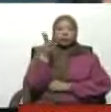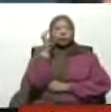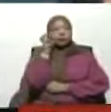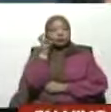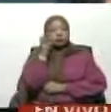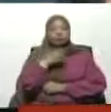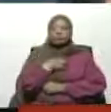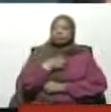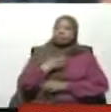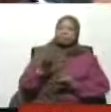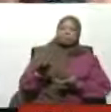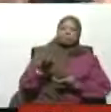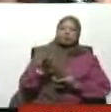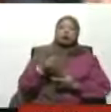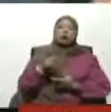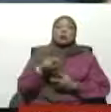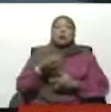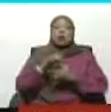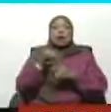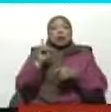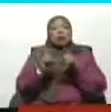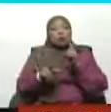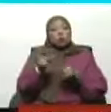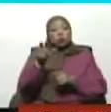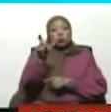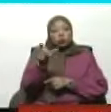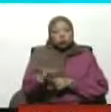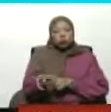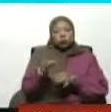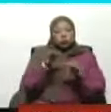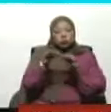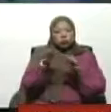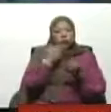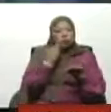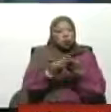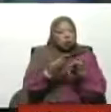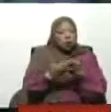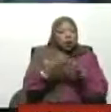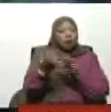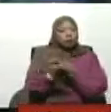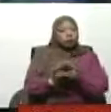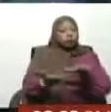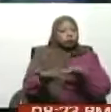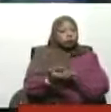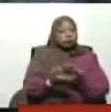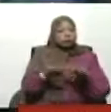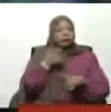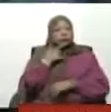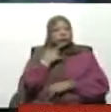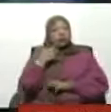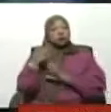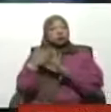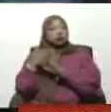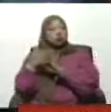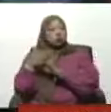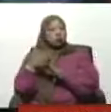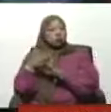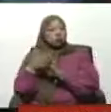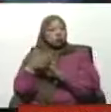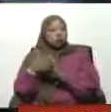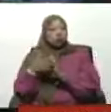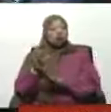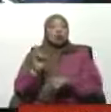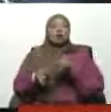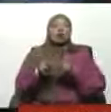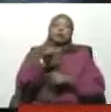escuchando. A veces cuesta hasta darle la mano, mucho más plantearle un problema. Entonces, por eso es que la gente siente que